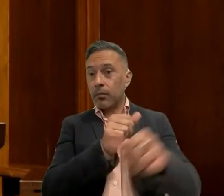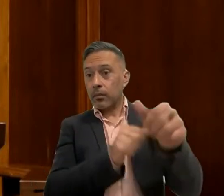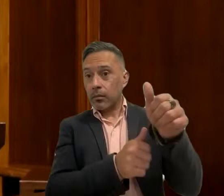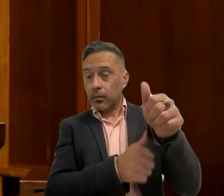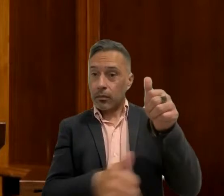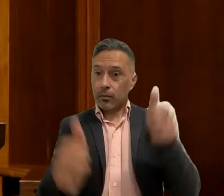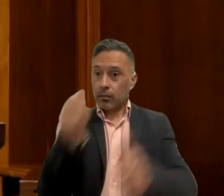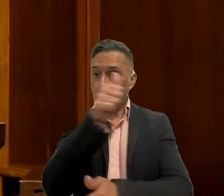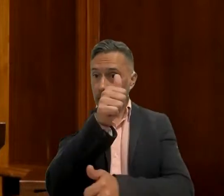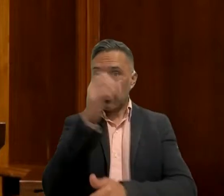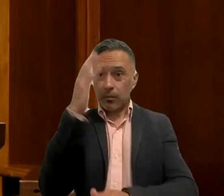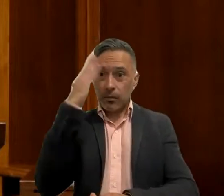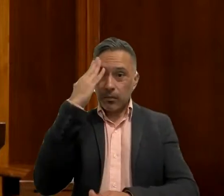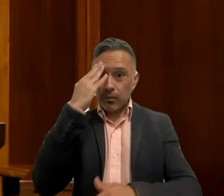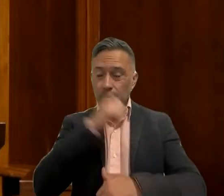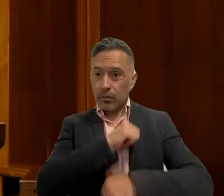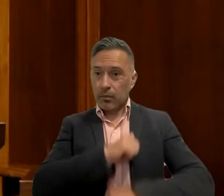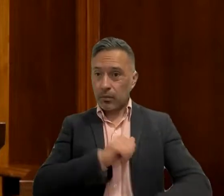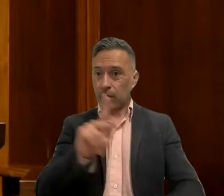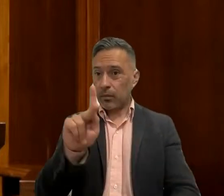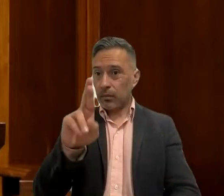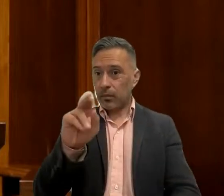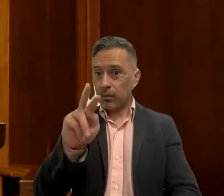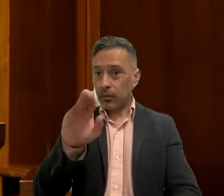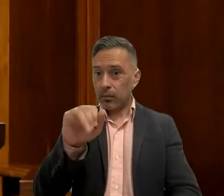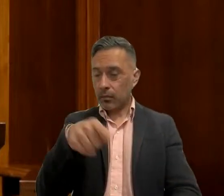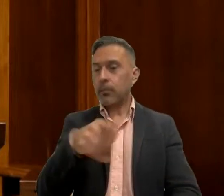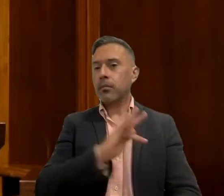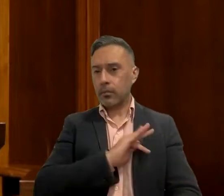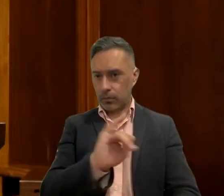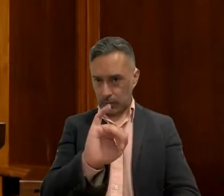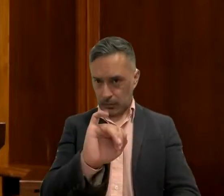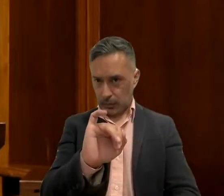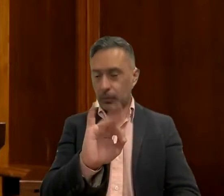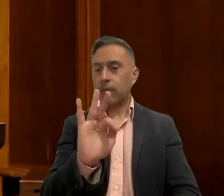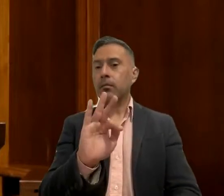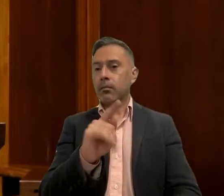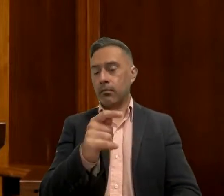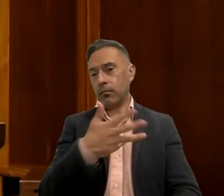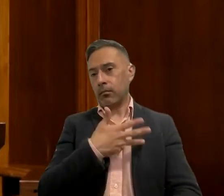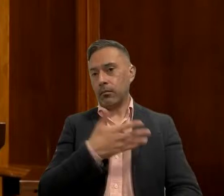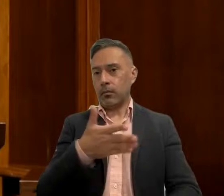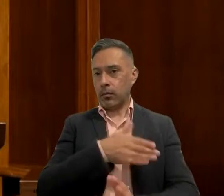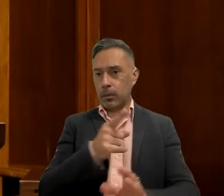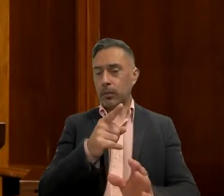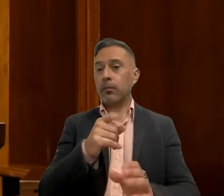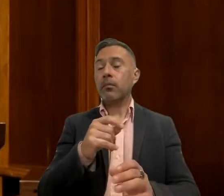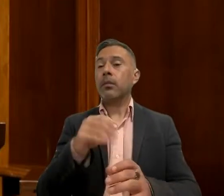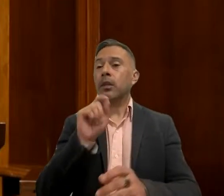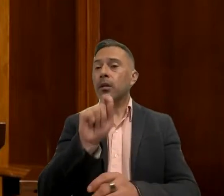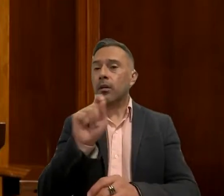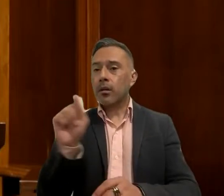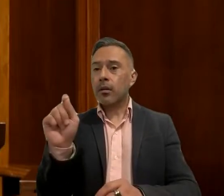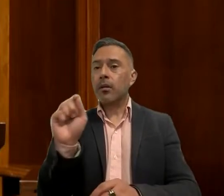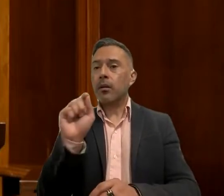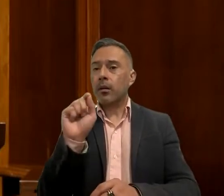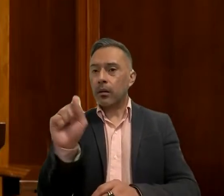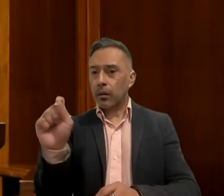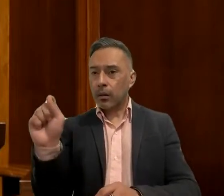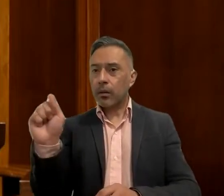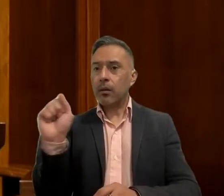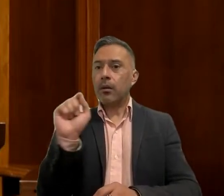inmediato como propietarias, a menos de que hayan estado en ejercicio. Puntos suspensivos, puntos suspensivos,